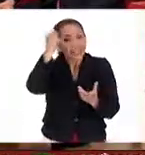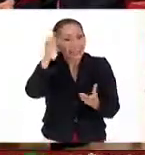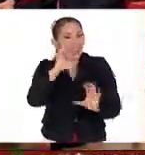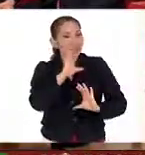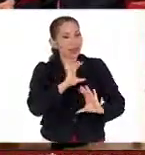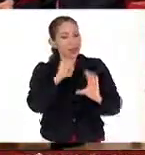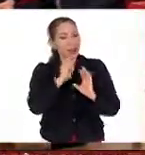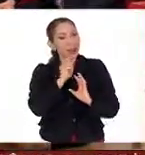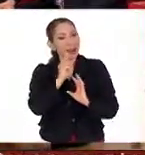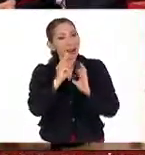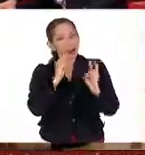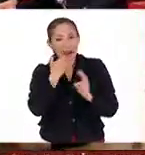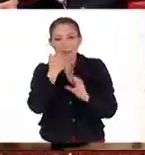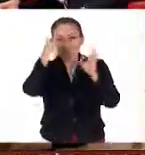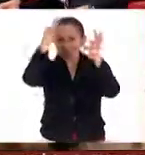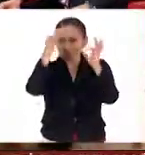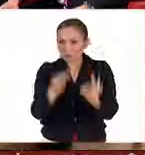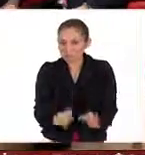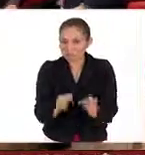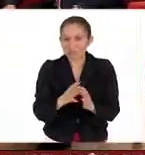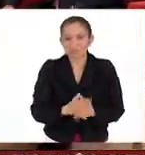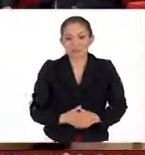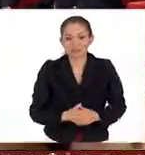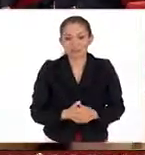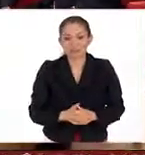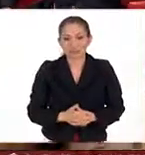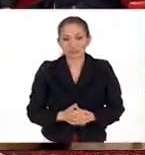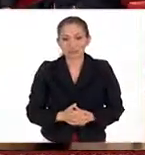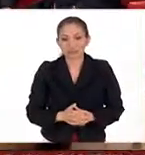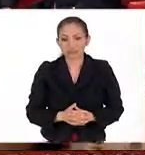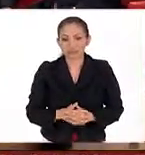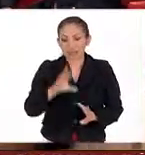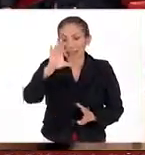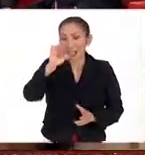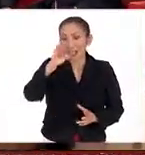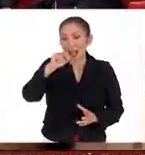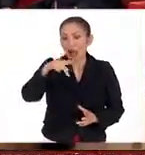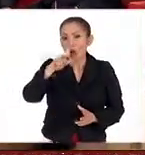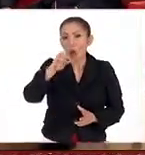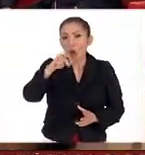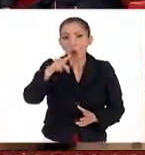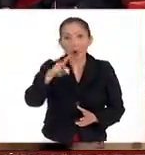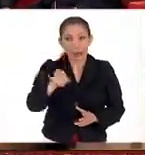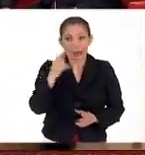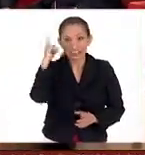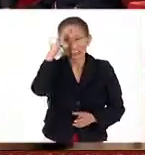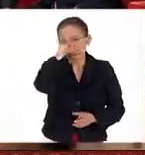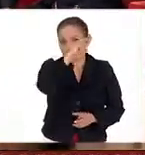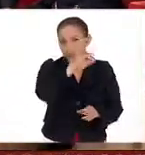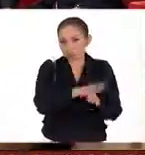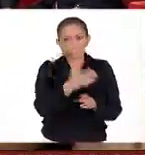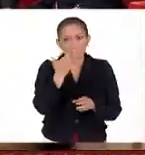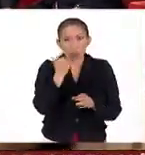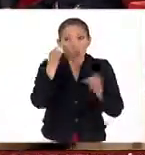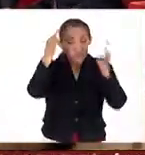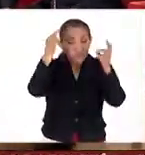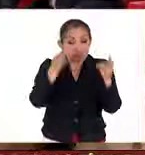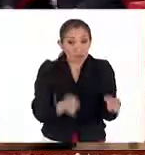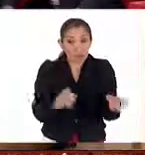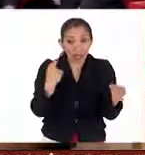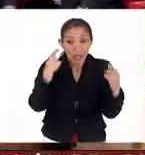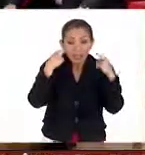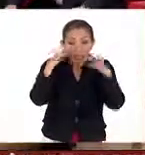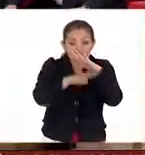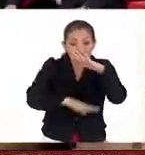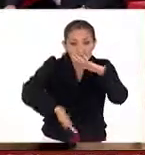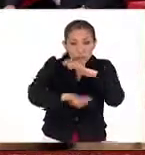canto para que pueda uno hacerlo adecuadamente. El hay- karaoke es complicado porque no hay una buena Claro.